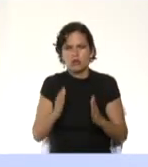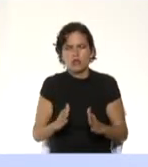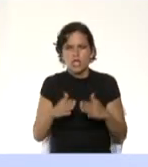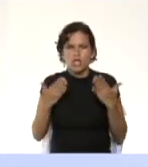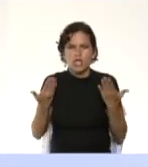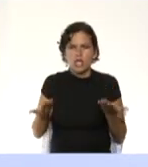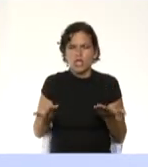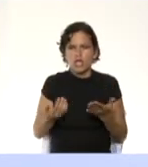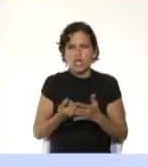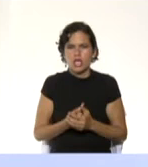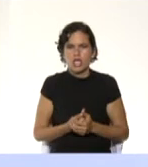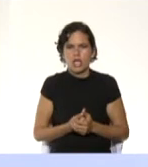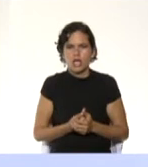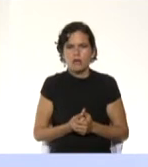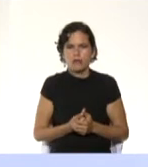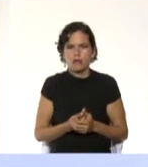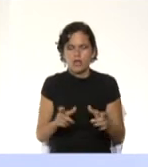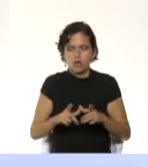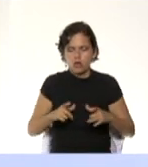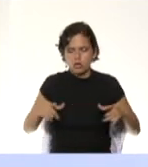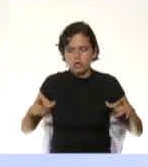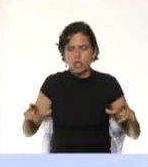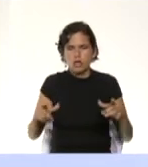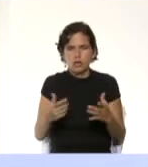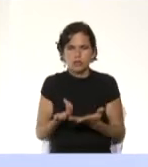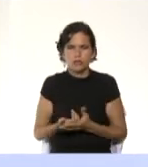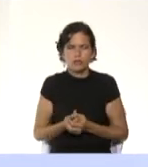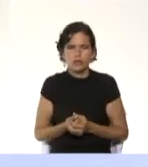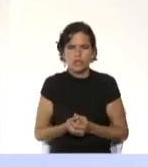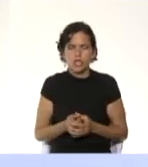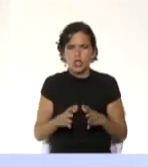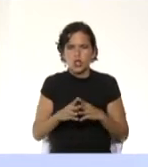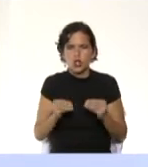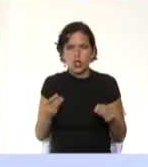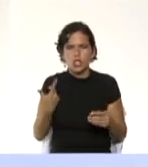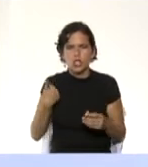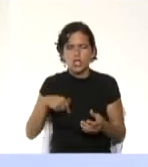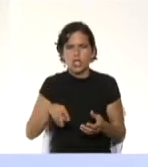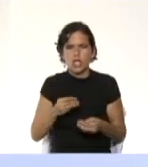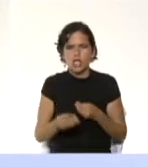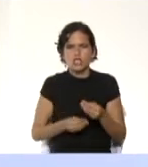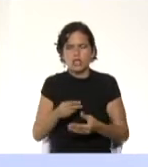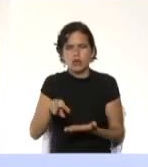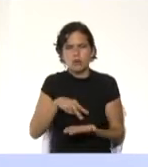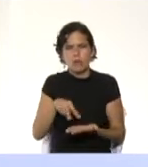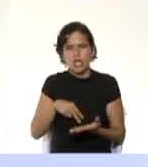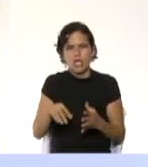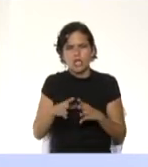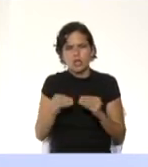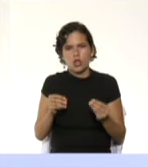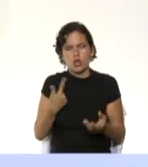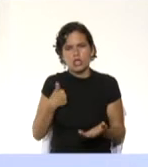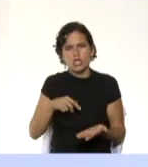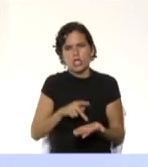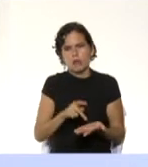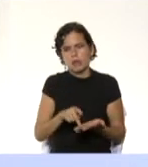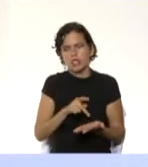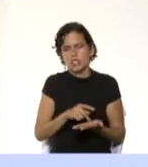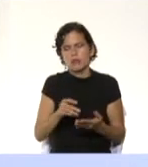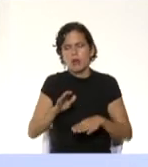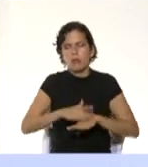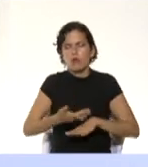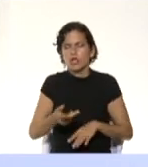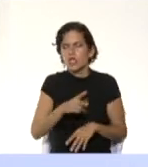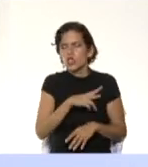o a un salón de clase que todos deben hacer un baile y todos deben participar, porque no todos saben